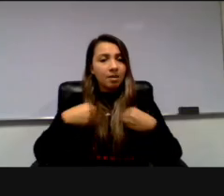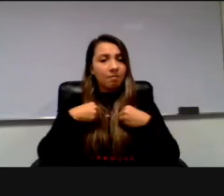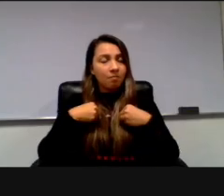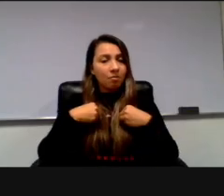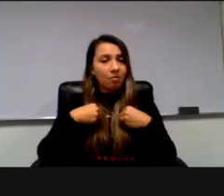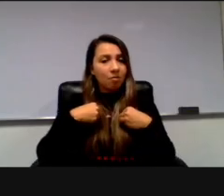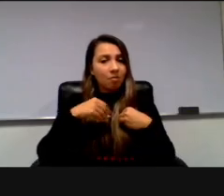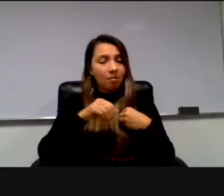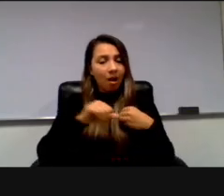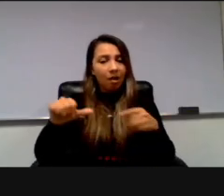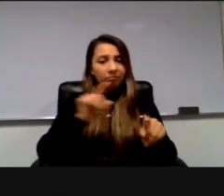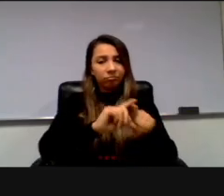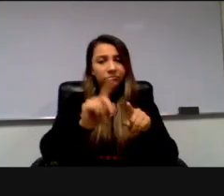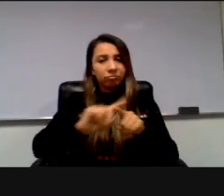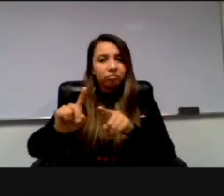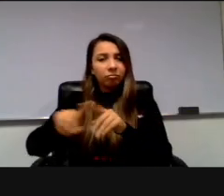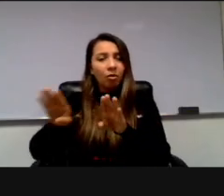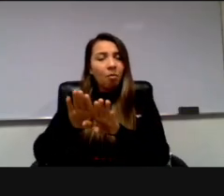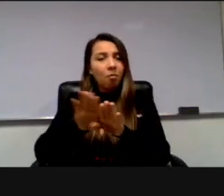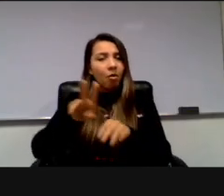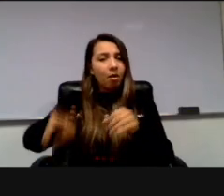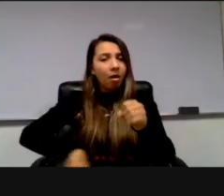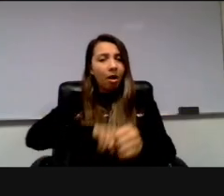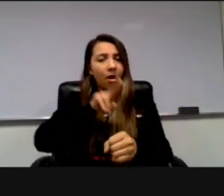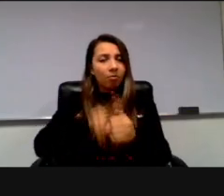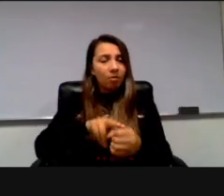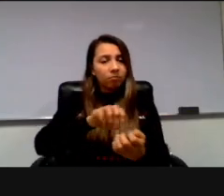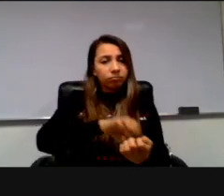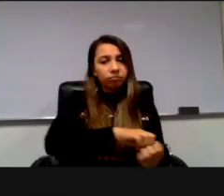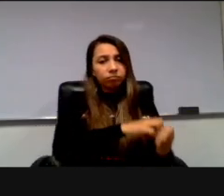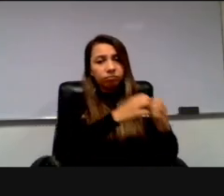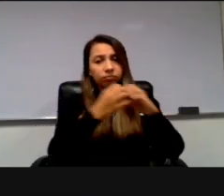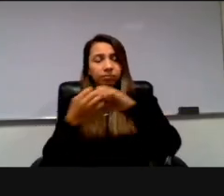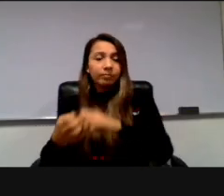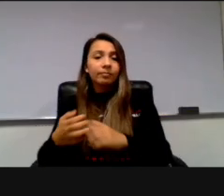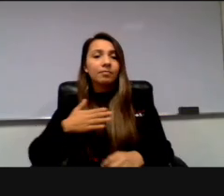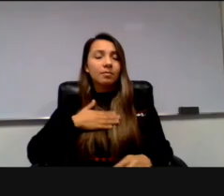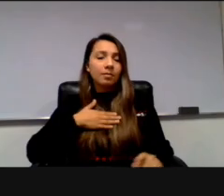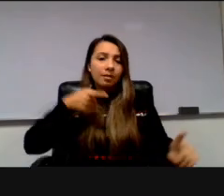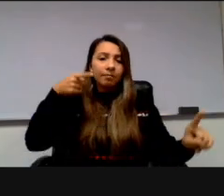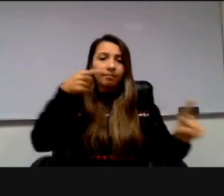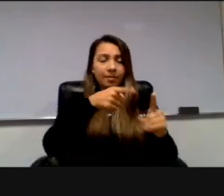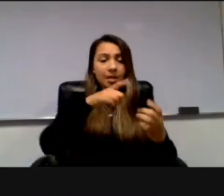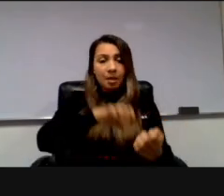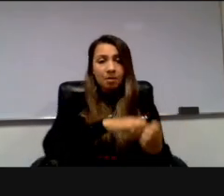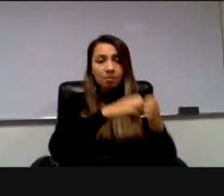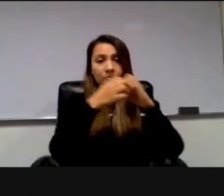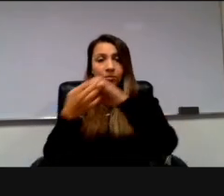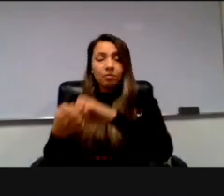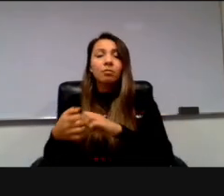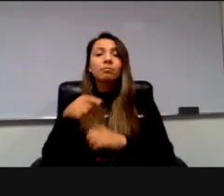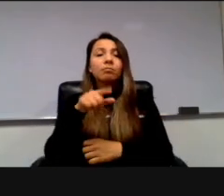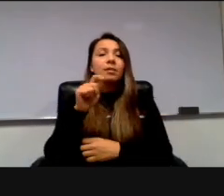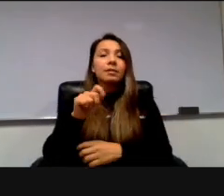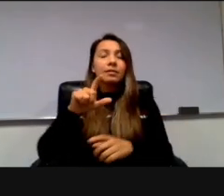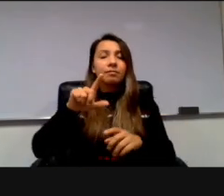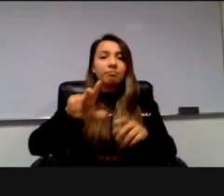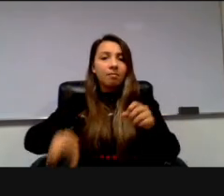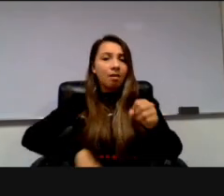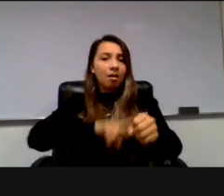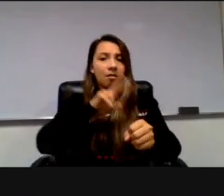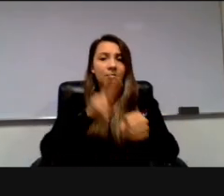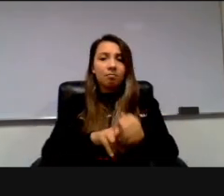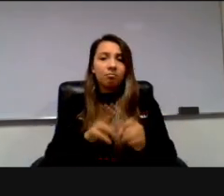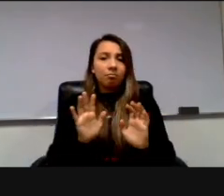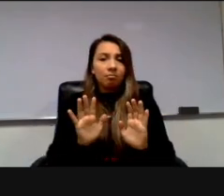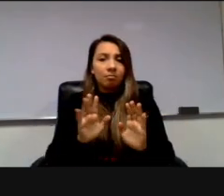Tenemos normalmente, bueno, si no estás empapado en el área de evolución, pues se tiene la idea como de que la naturaleza ya es así,